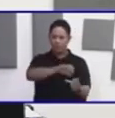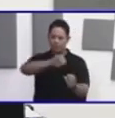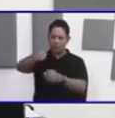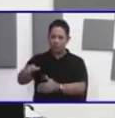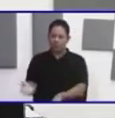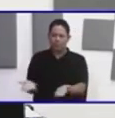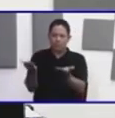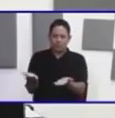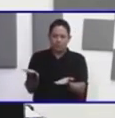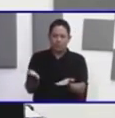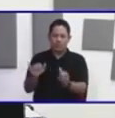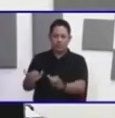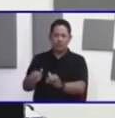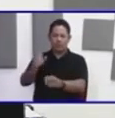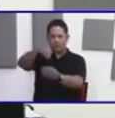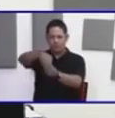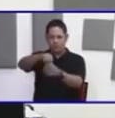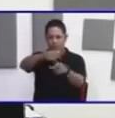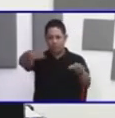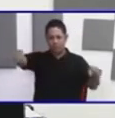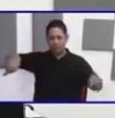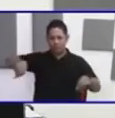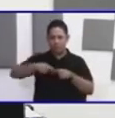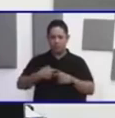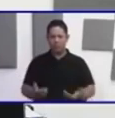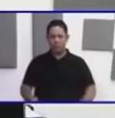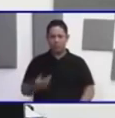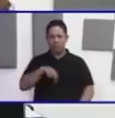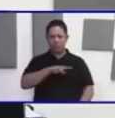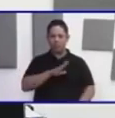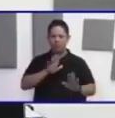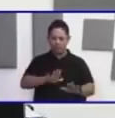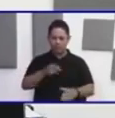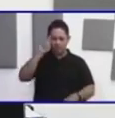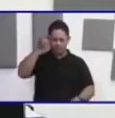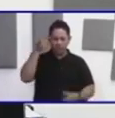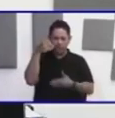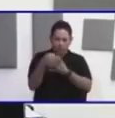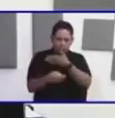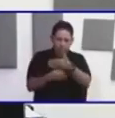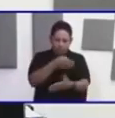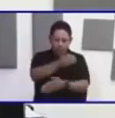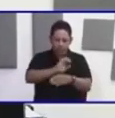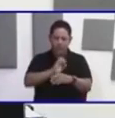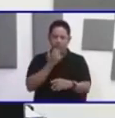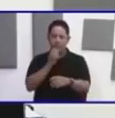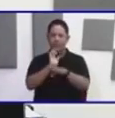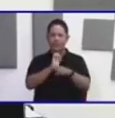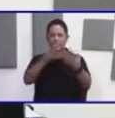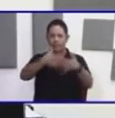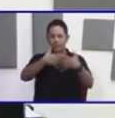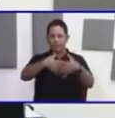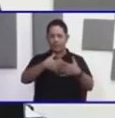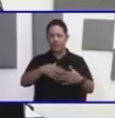por relacionadas con la revisión técnico-mecánica, porque sabemos que la administración está en un proceso y esas empresas están en un proceso precisamente